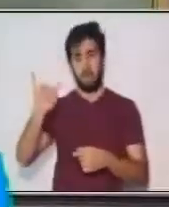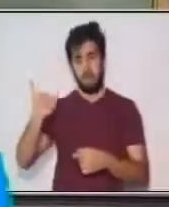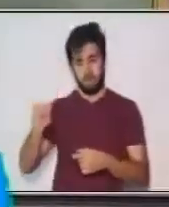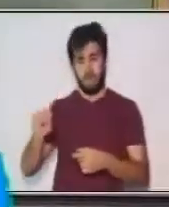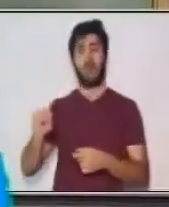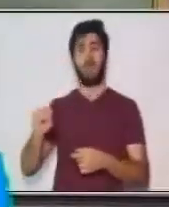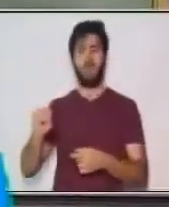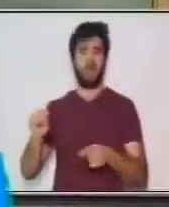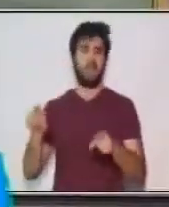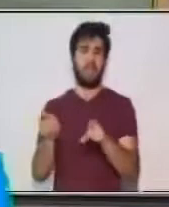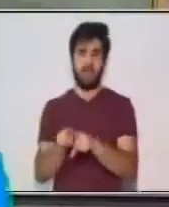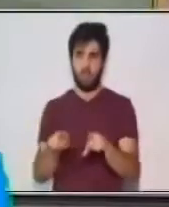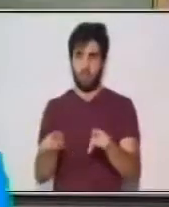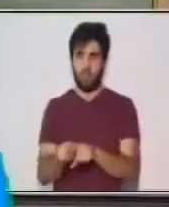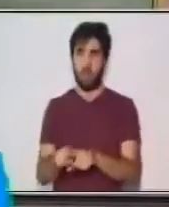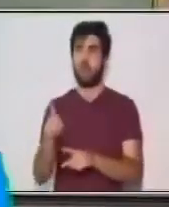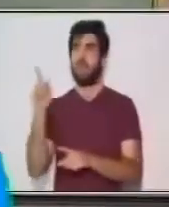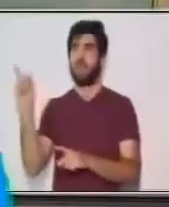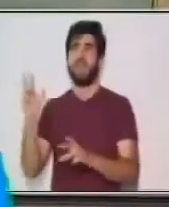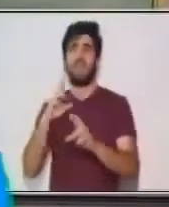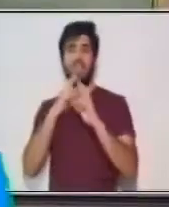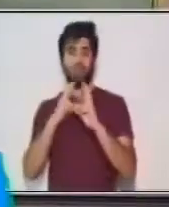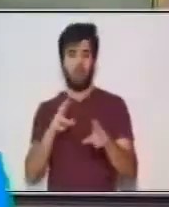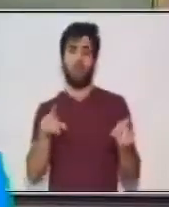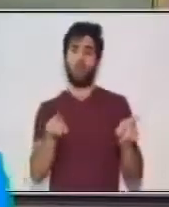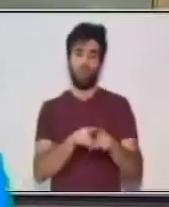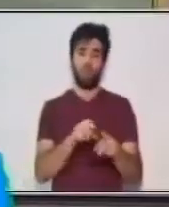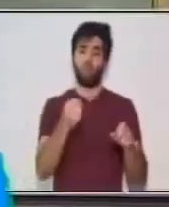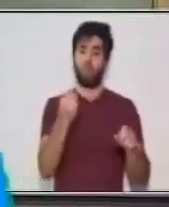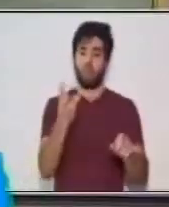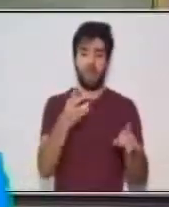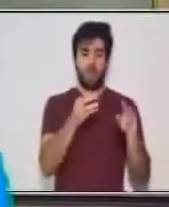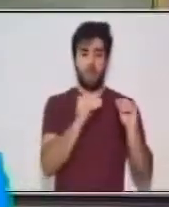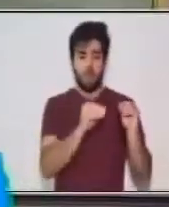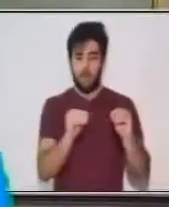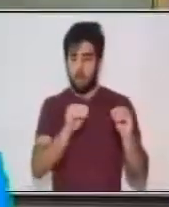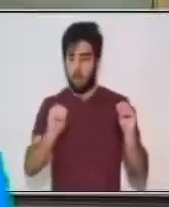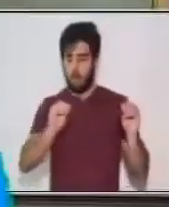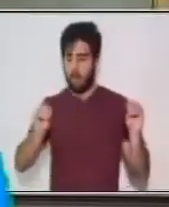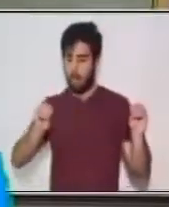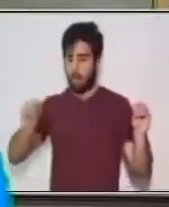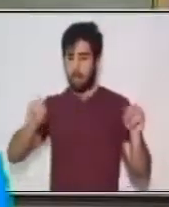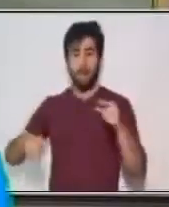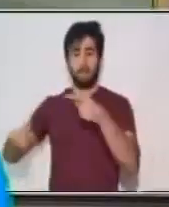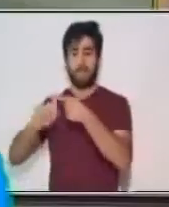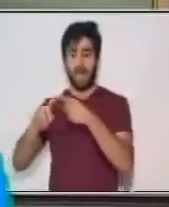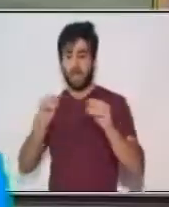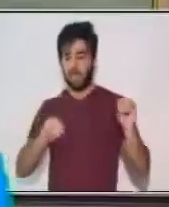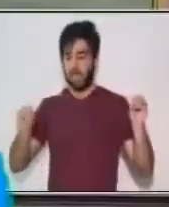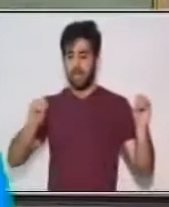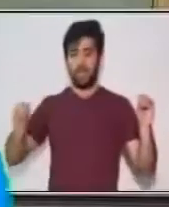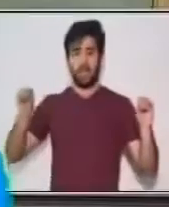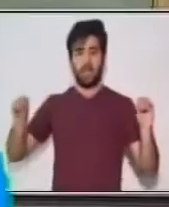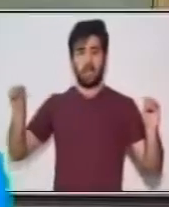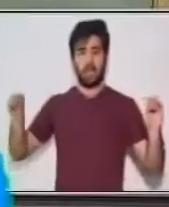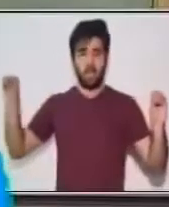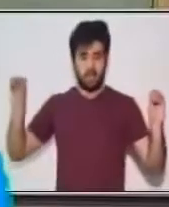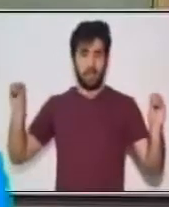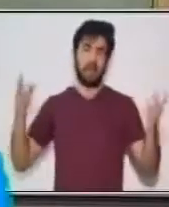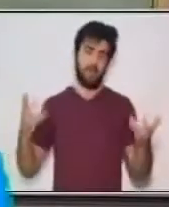fila anterior. Y el resultado eran 8, pero aumentaba un